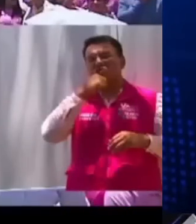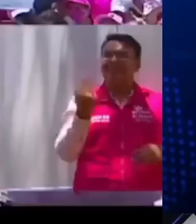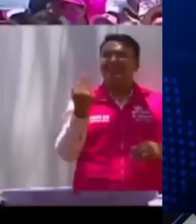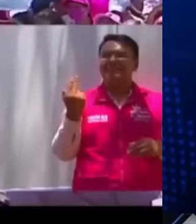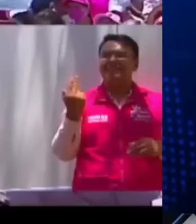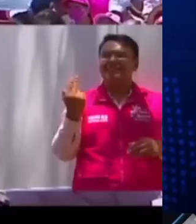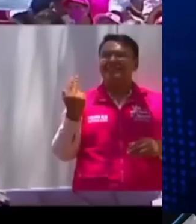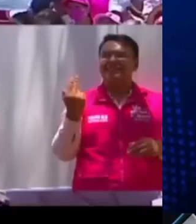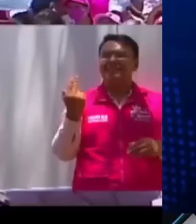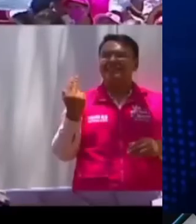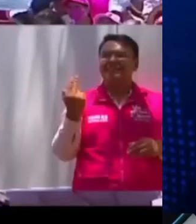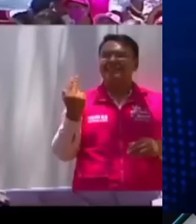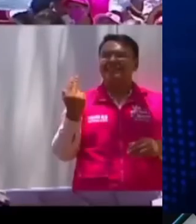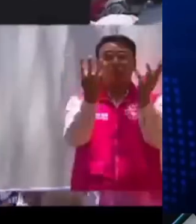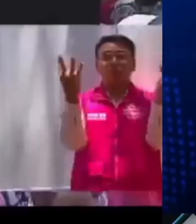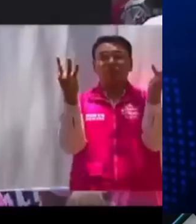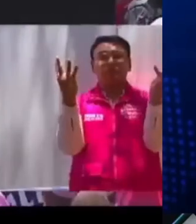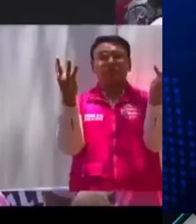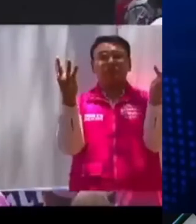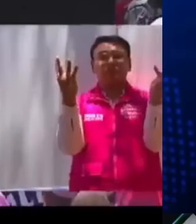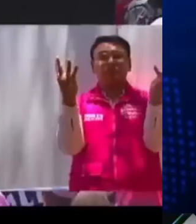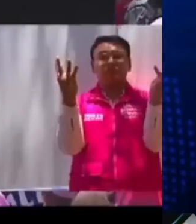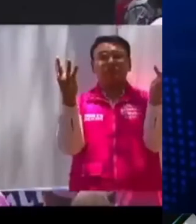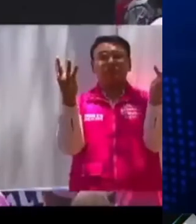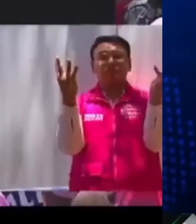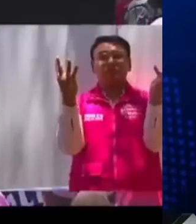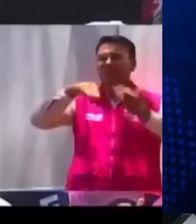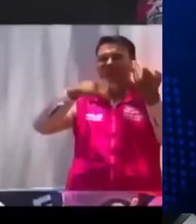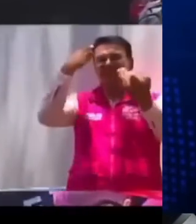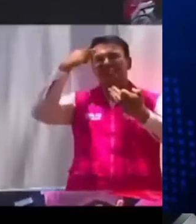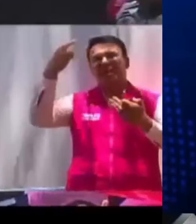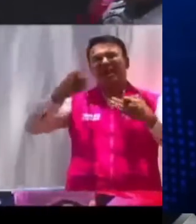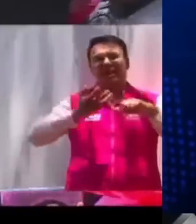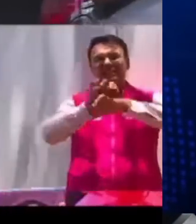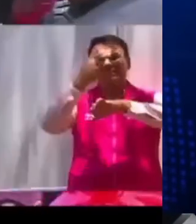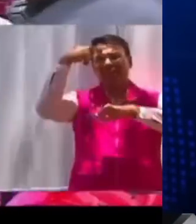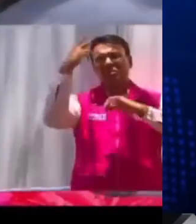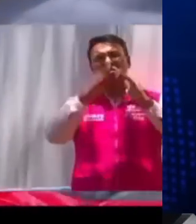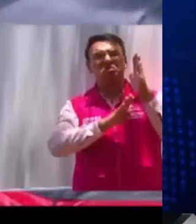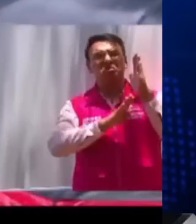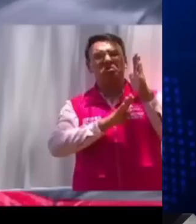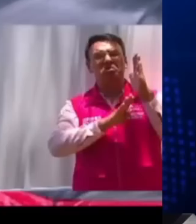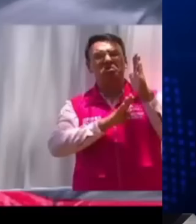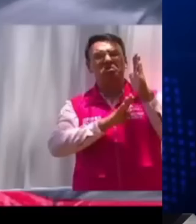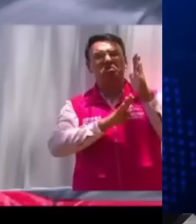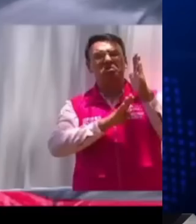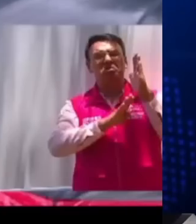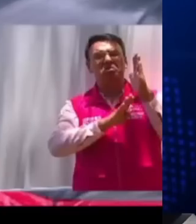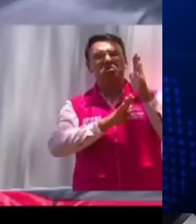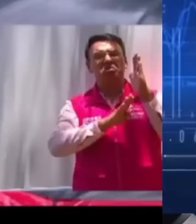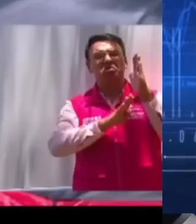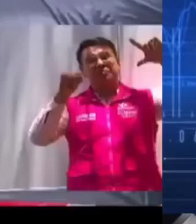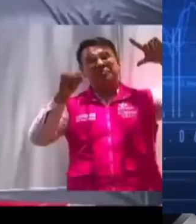todas y a todos los ciudadanos para sacar adelante a este estado y a este país Qué